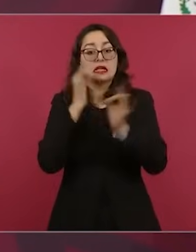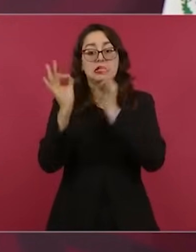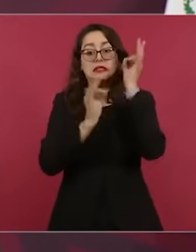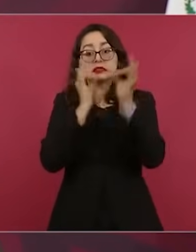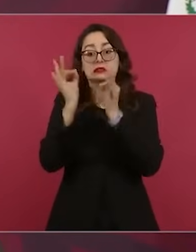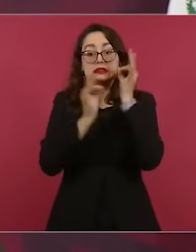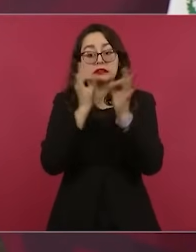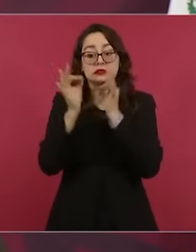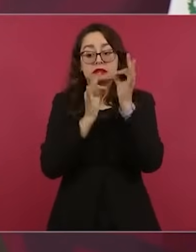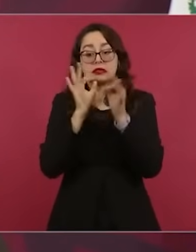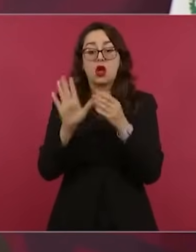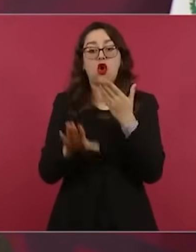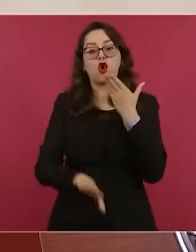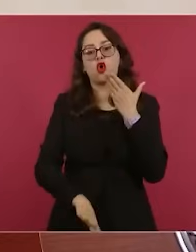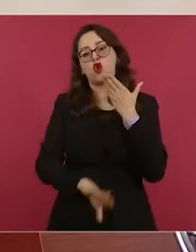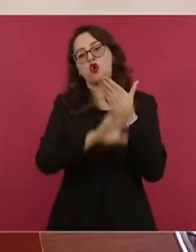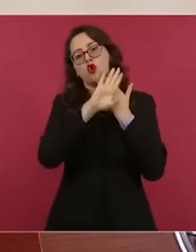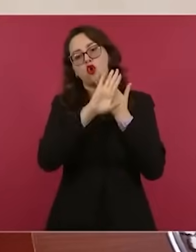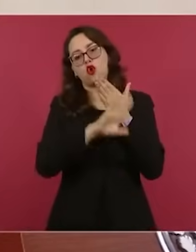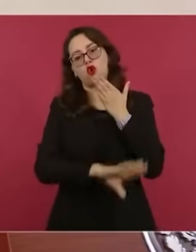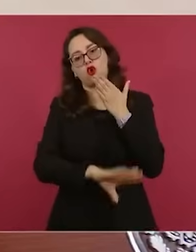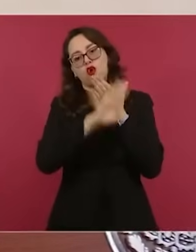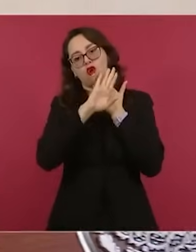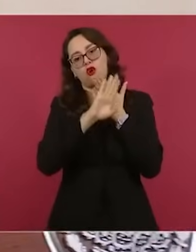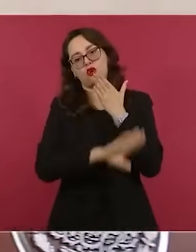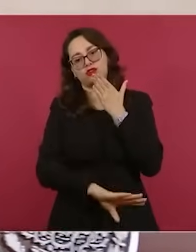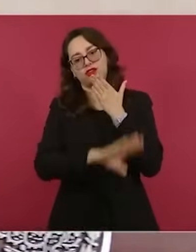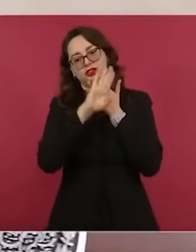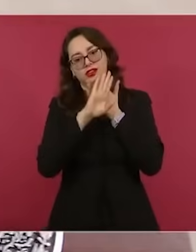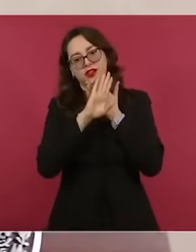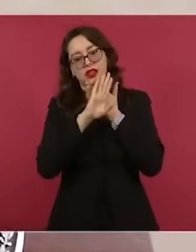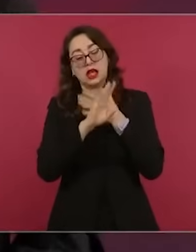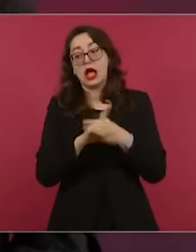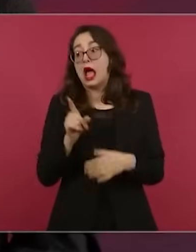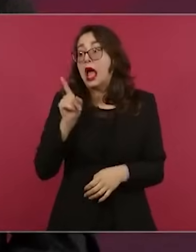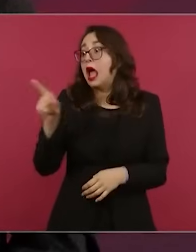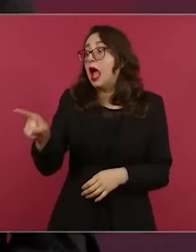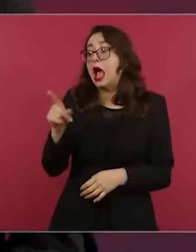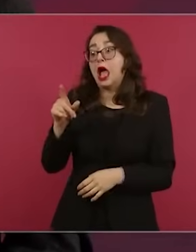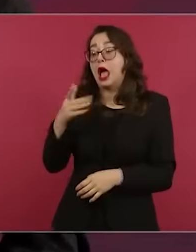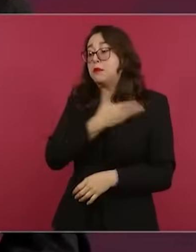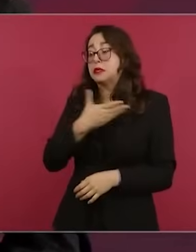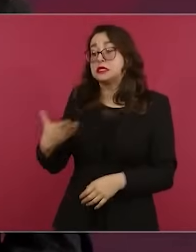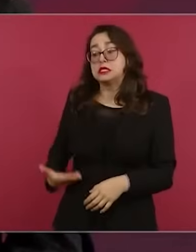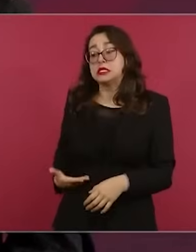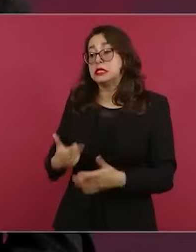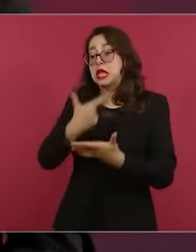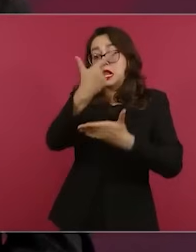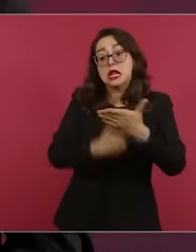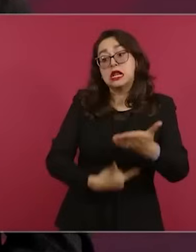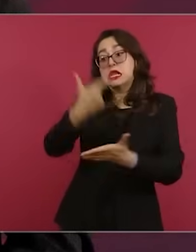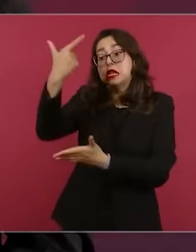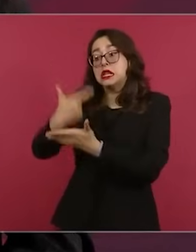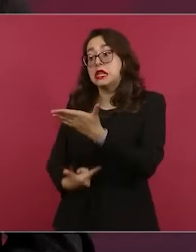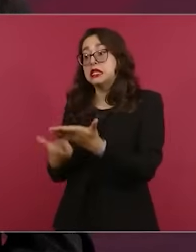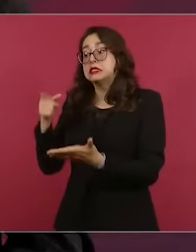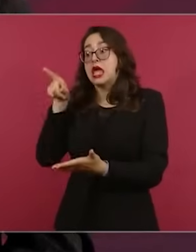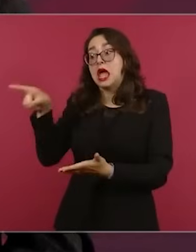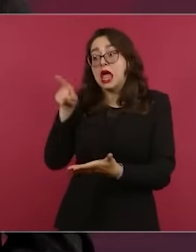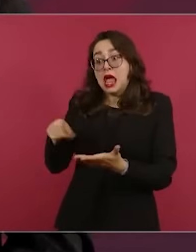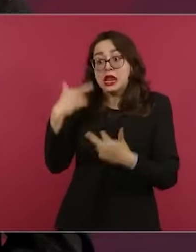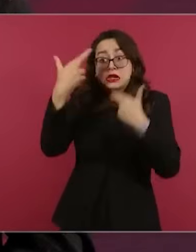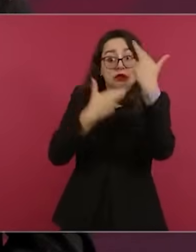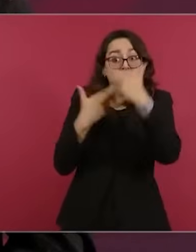nosotros estábamos manipulando el registro de desaparecidos.